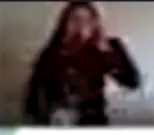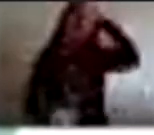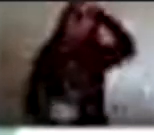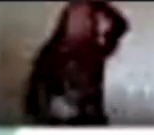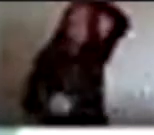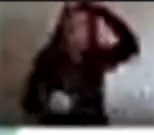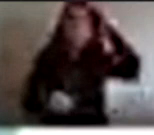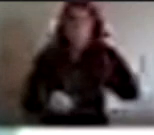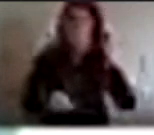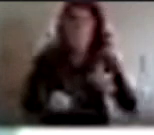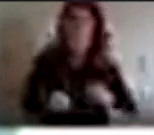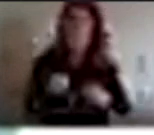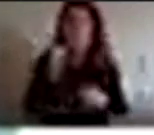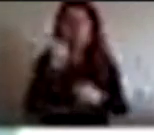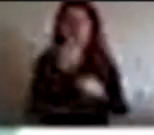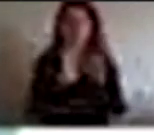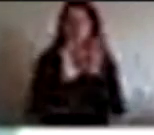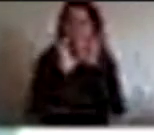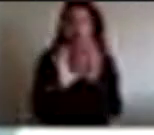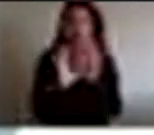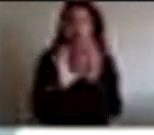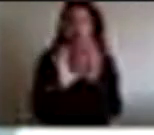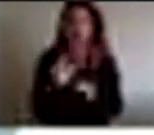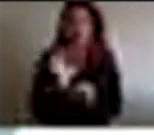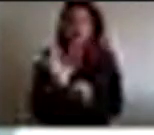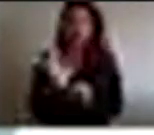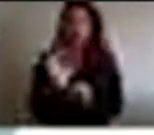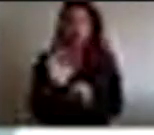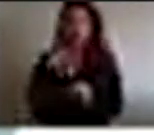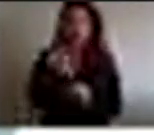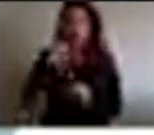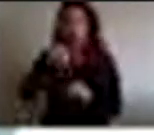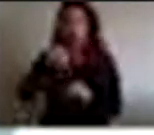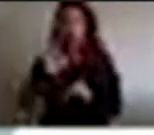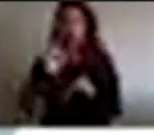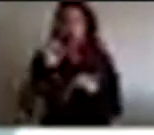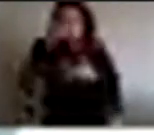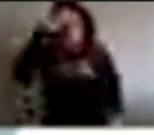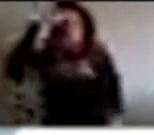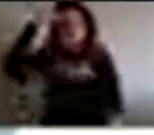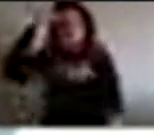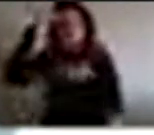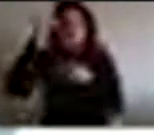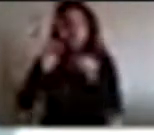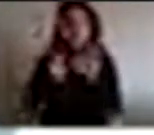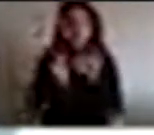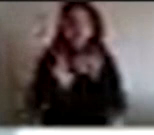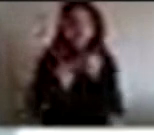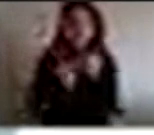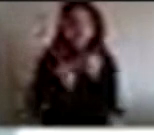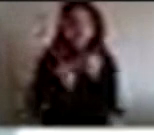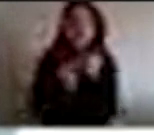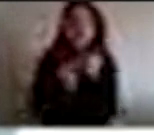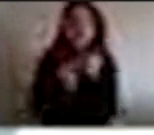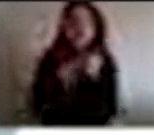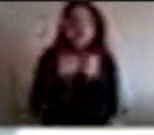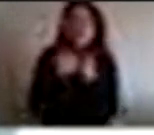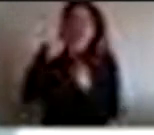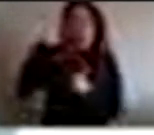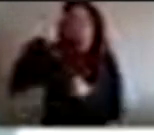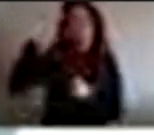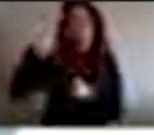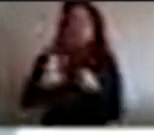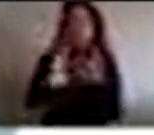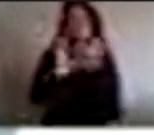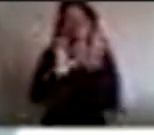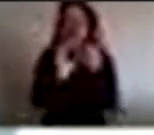Agradecerle a Fernando y a Claudia, que se nos ha olvidado que Claudia nos está acompañando con lengua de señas chilena. Claudia,